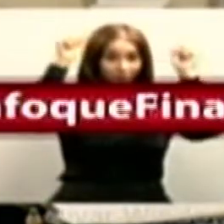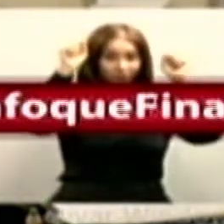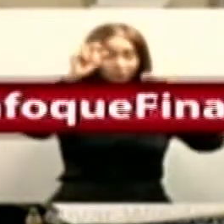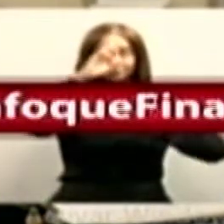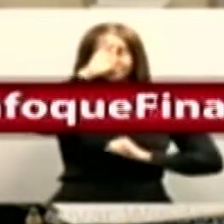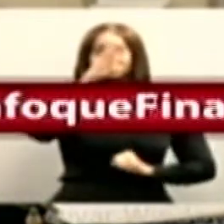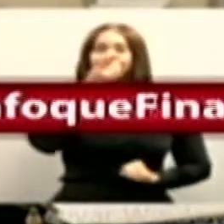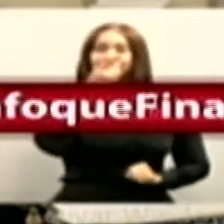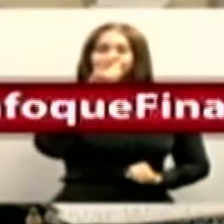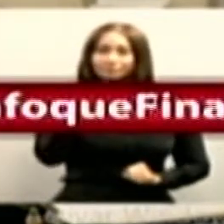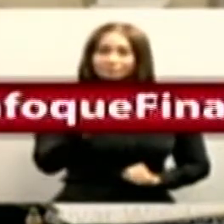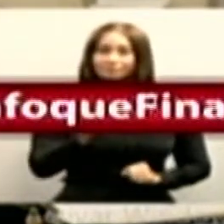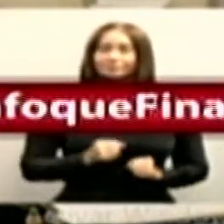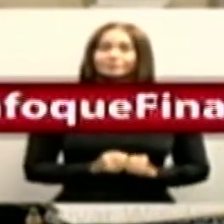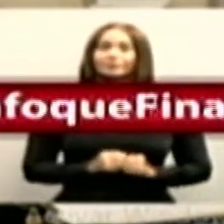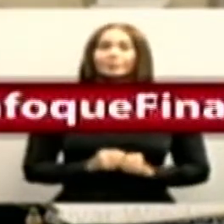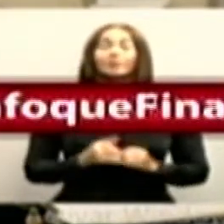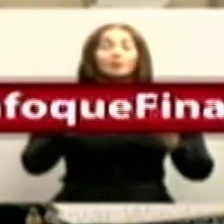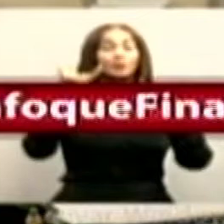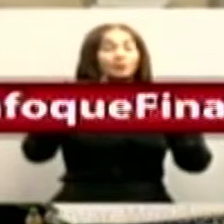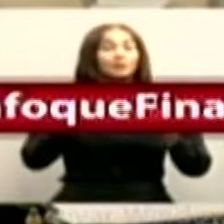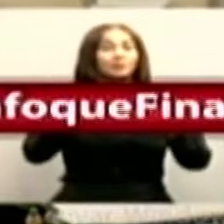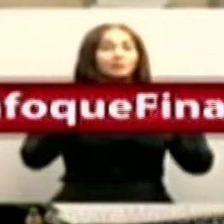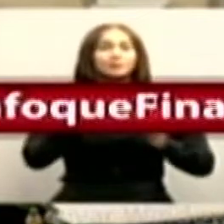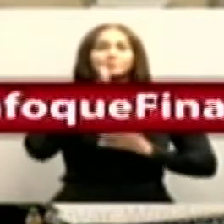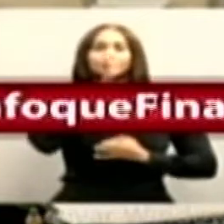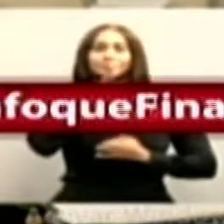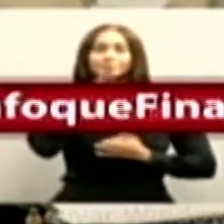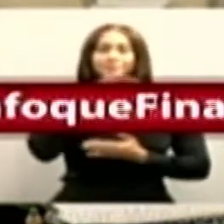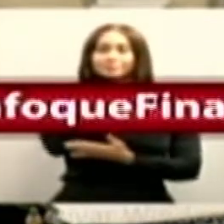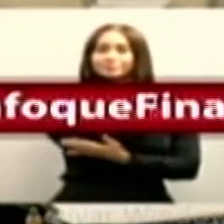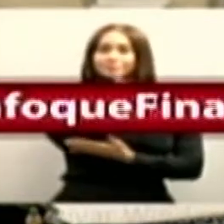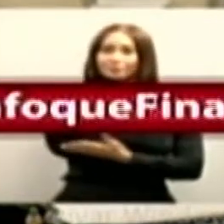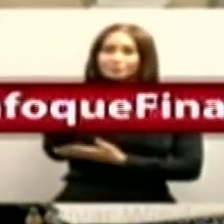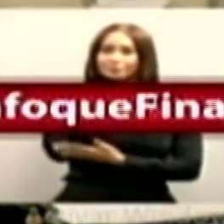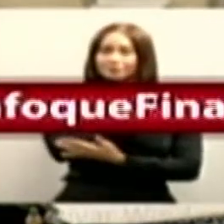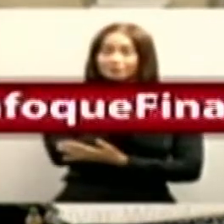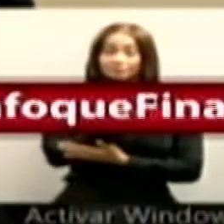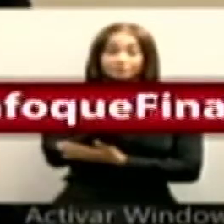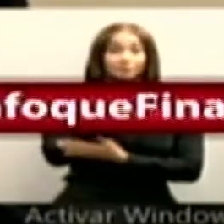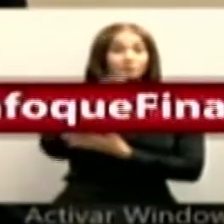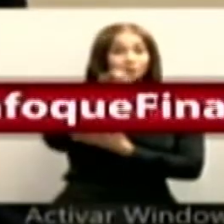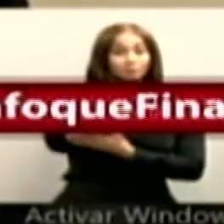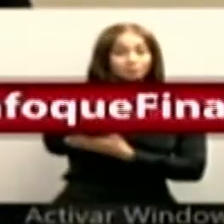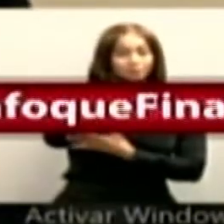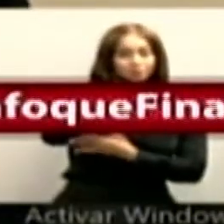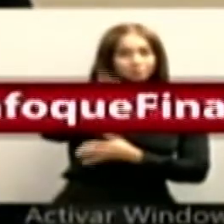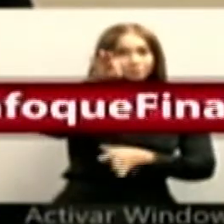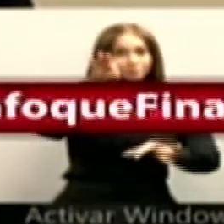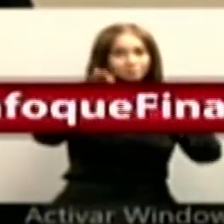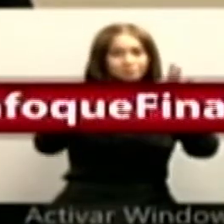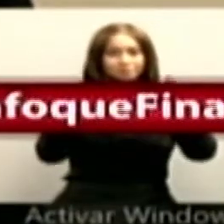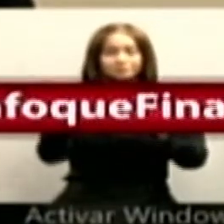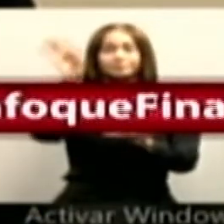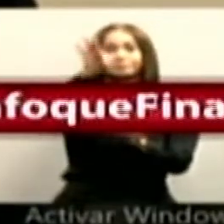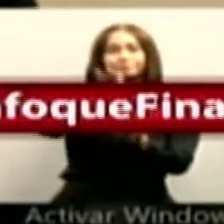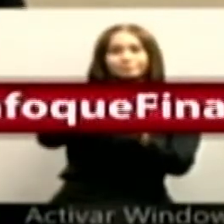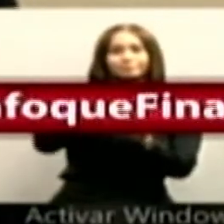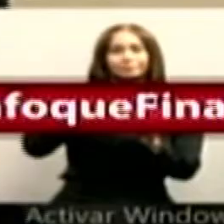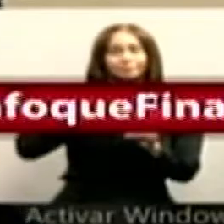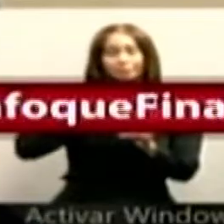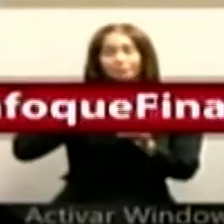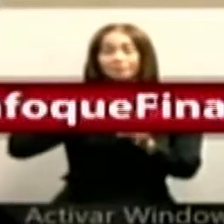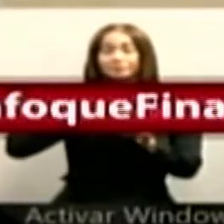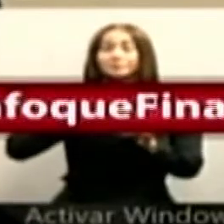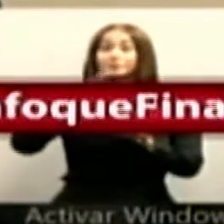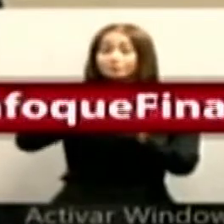ustedes, dominicanas y dominicanos. Son ustedes quienes me eligieron. Son ustedes quienes votaron por un cambio. Son